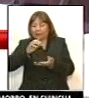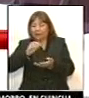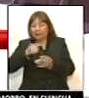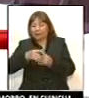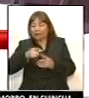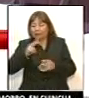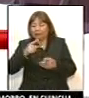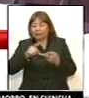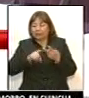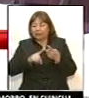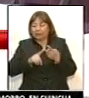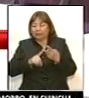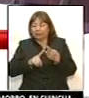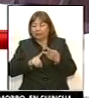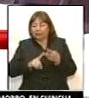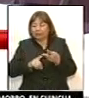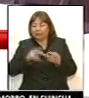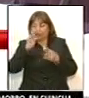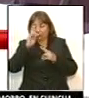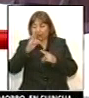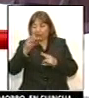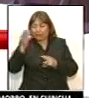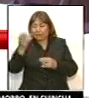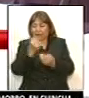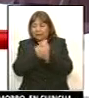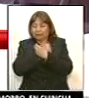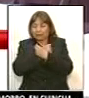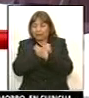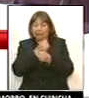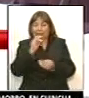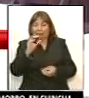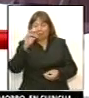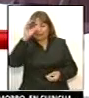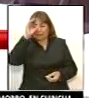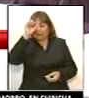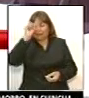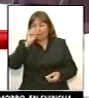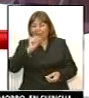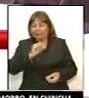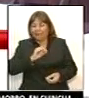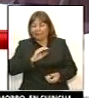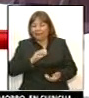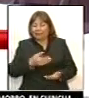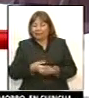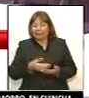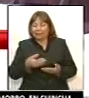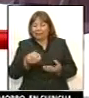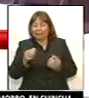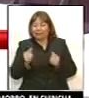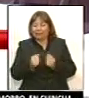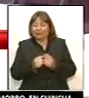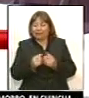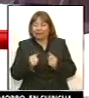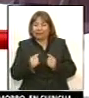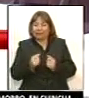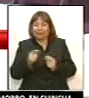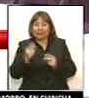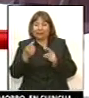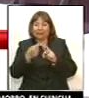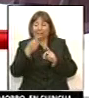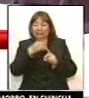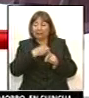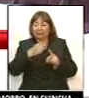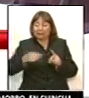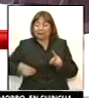lo segundo, con todo respeto, aprecio y cariño al canciller y a toda su corte que lo acompaña, primer ministro de